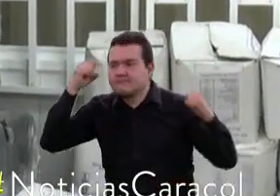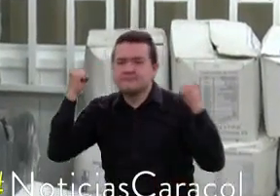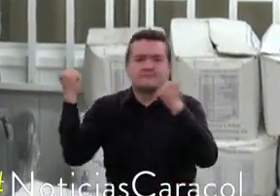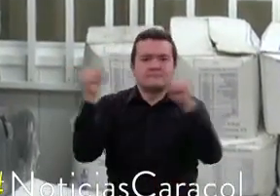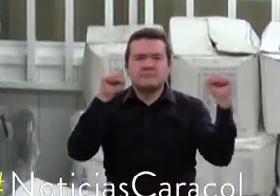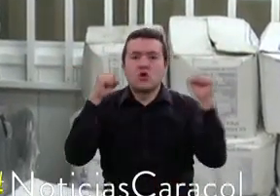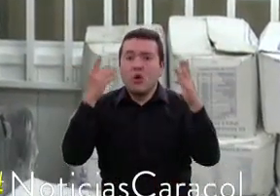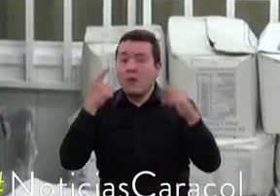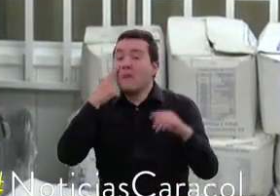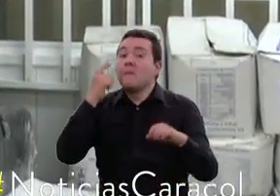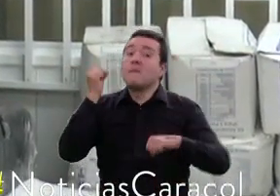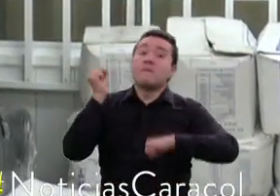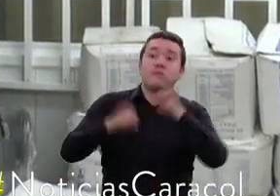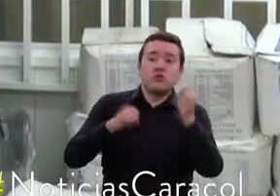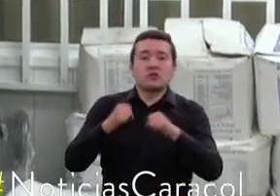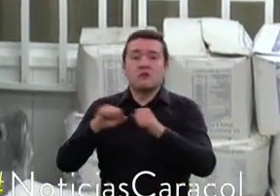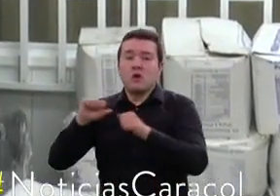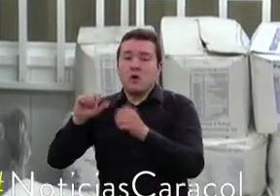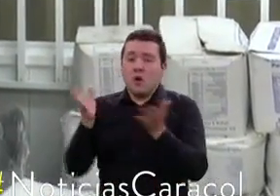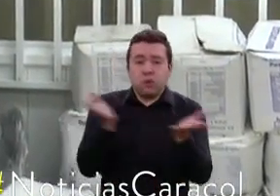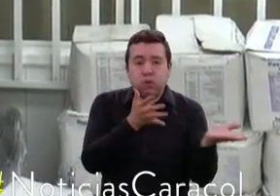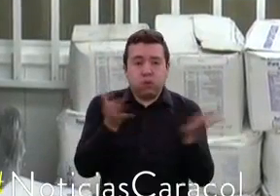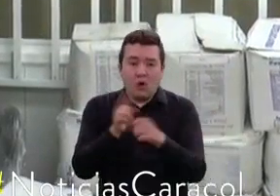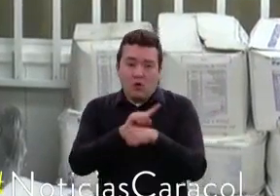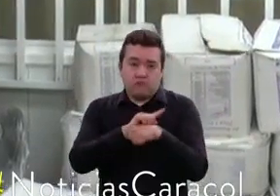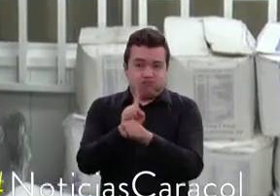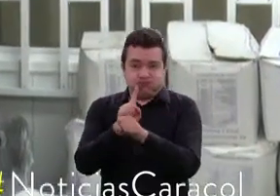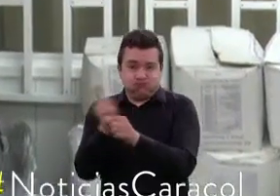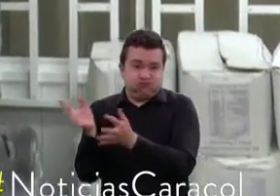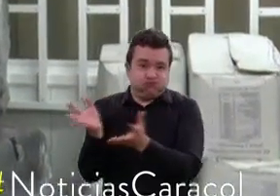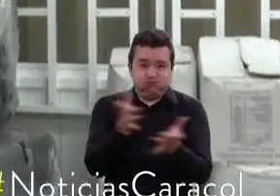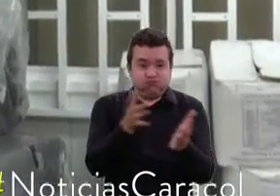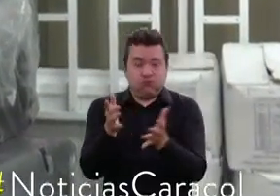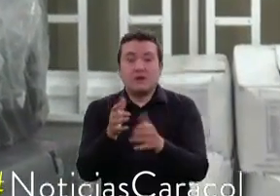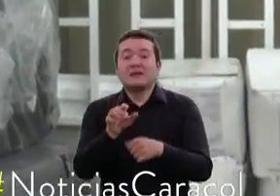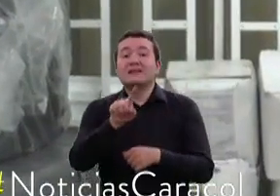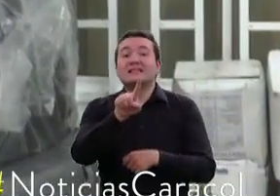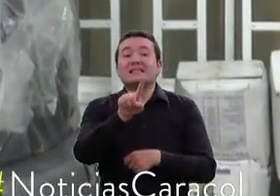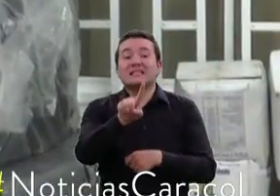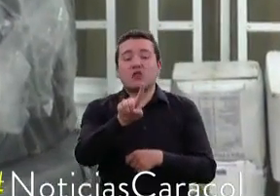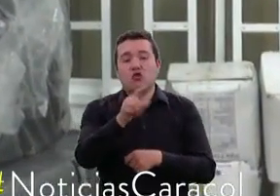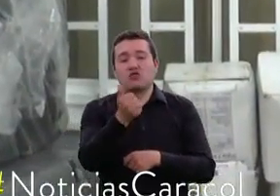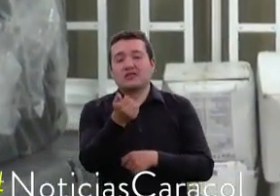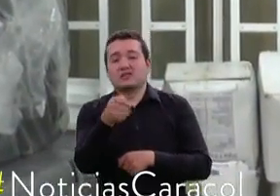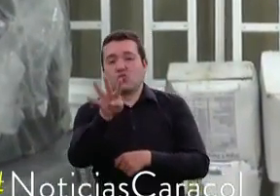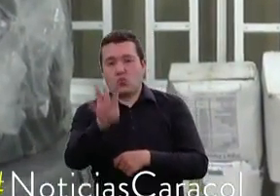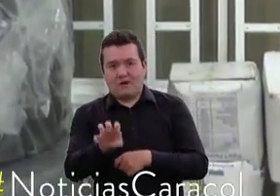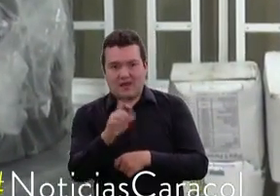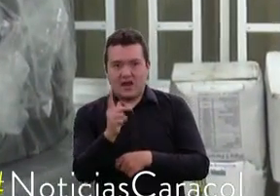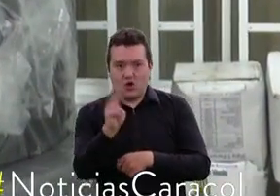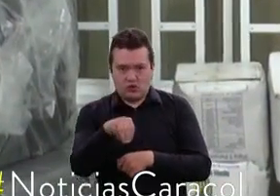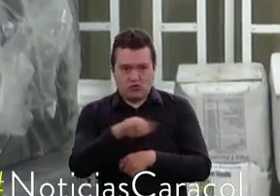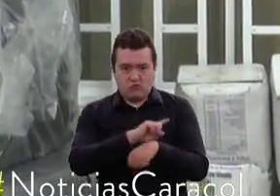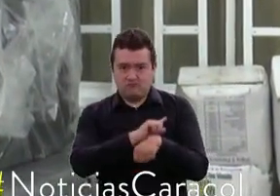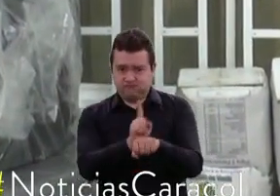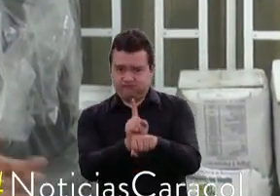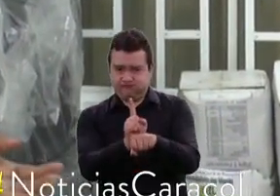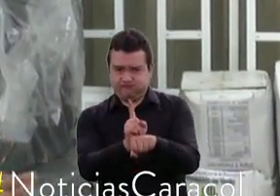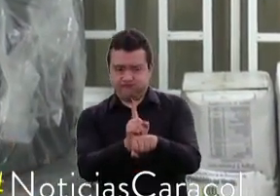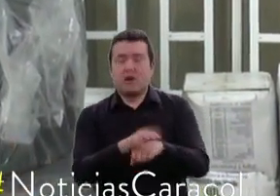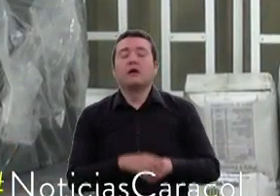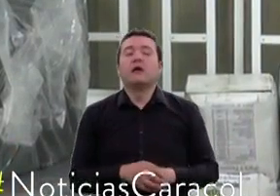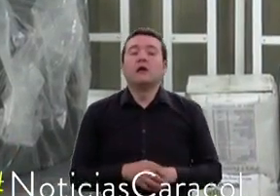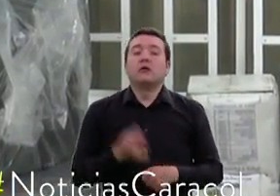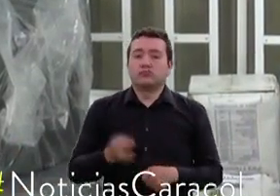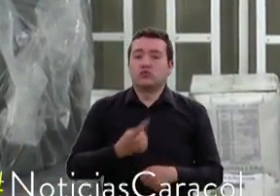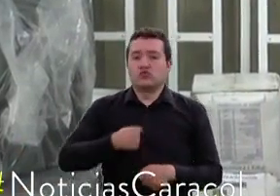se puedan presentar vientos huracanados que puedan alcanzar los 119 kilómetros por hora. Nosotros hablamos con nuestros